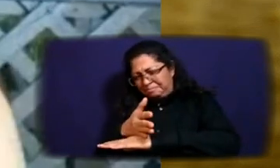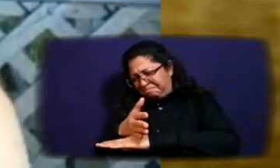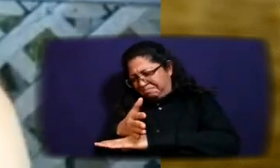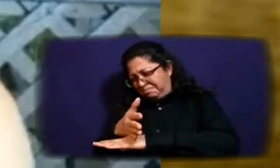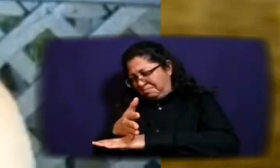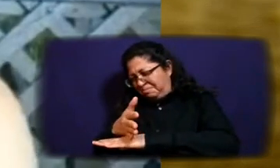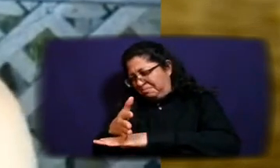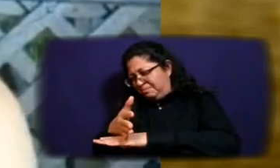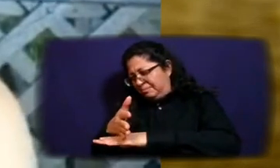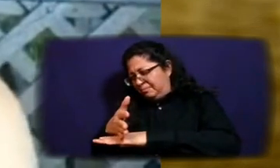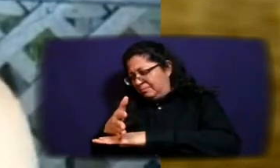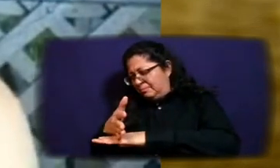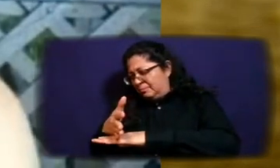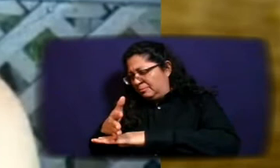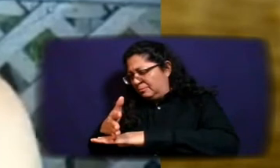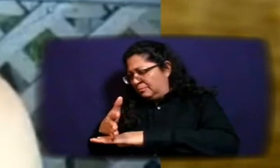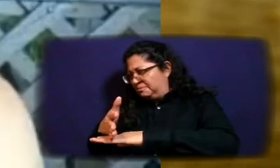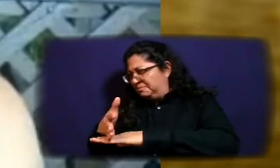hasta que